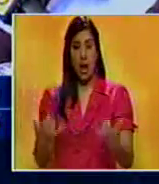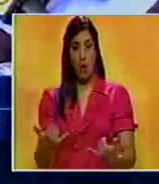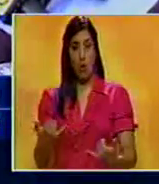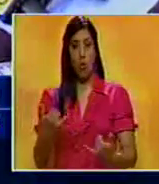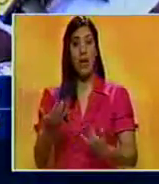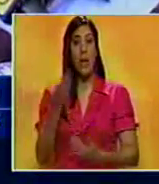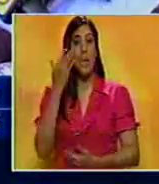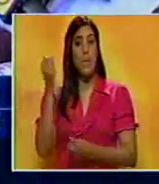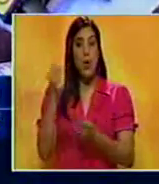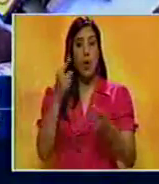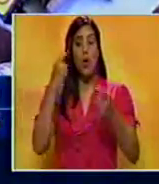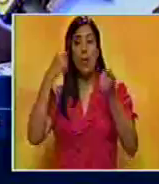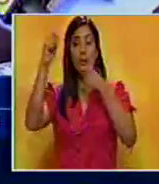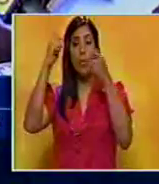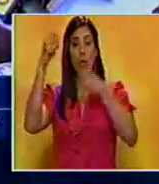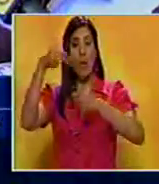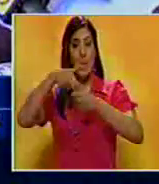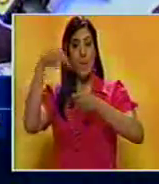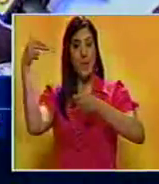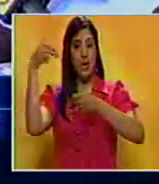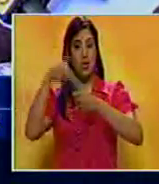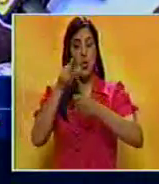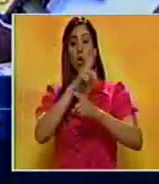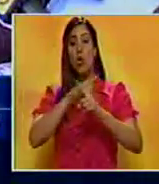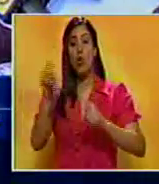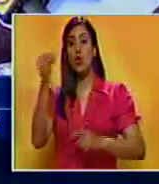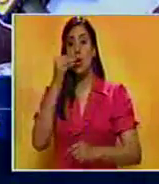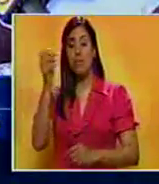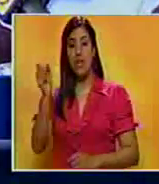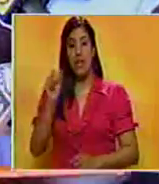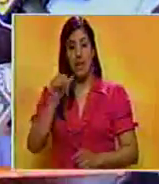por ahora la importación y exportación de petróleo ni el ingreso de alimentos y medicinas al país.